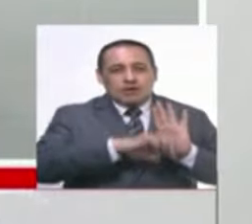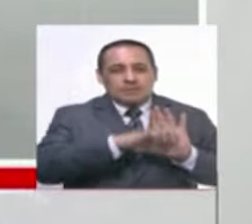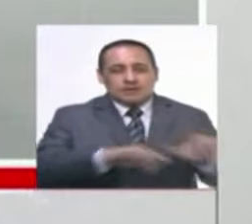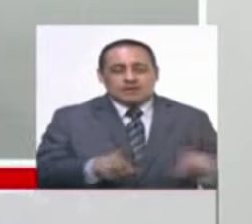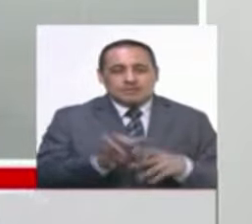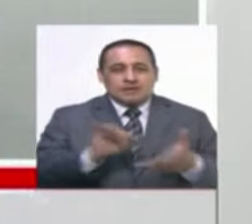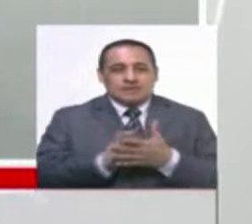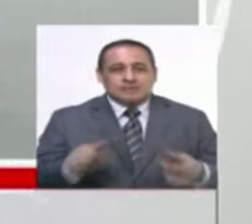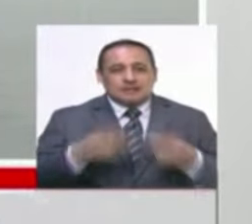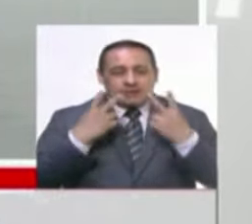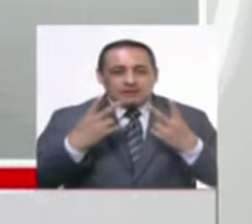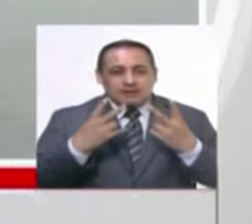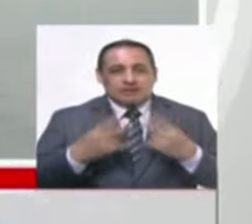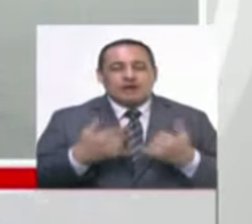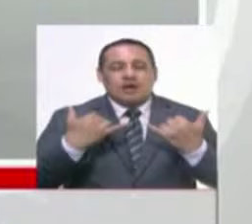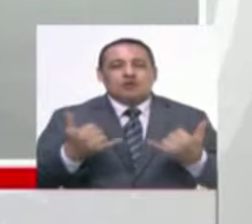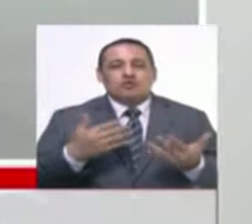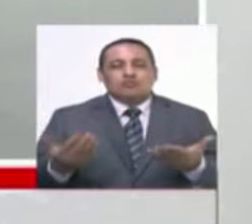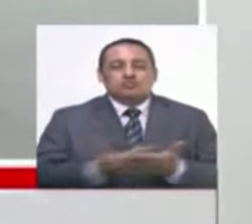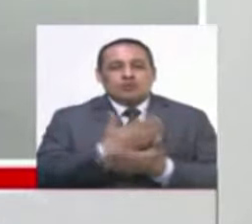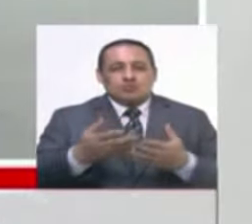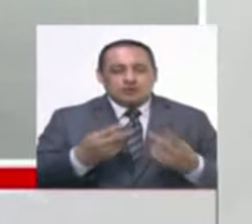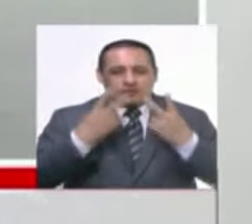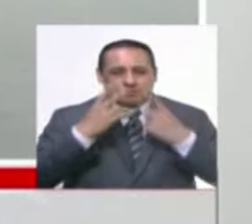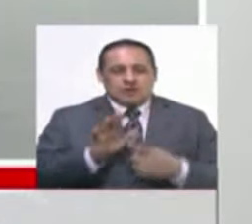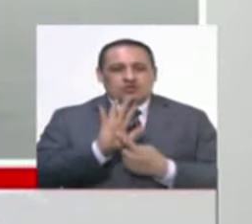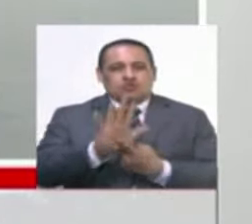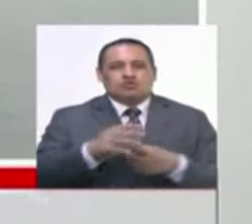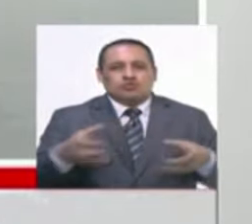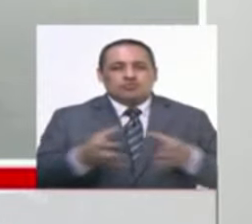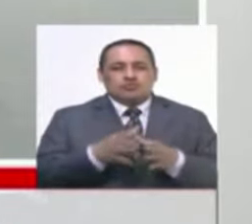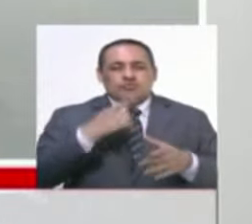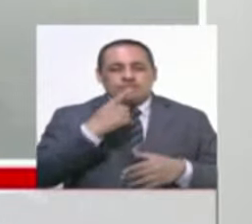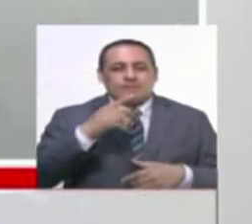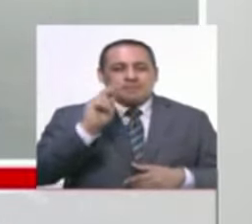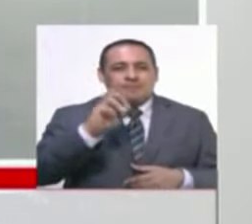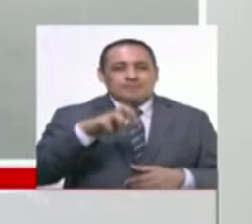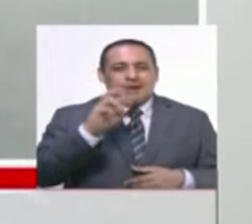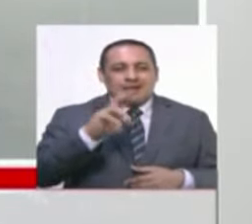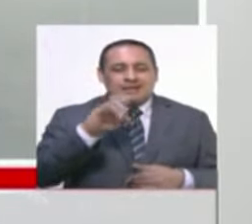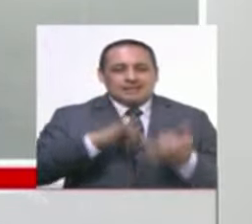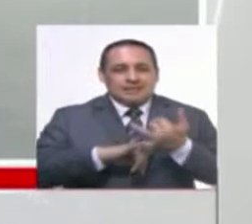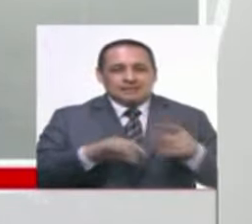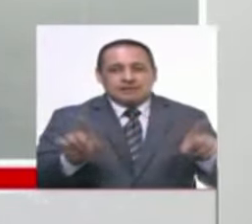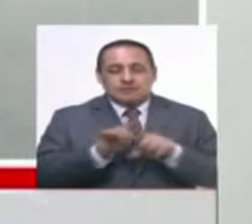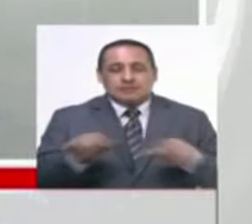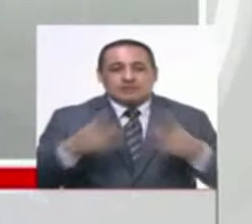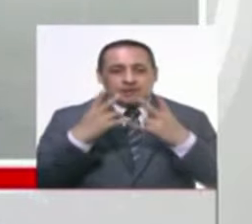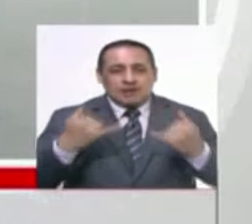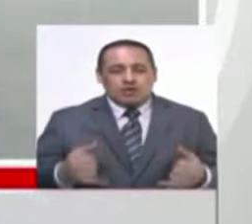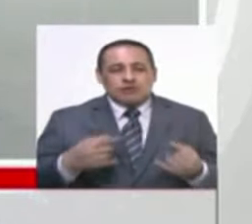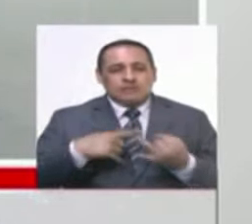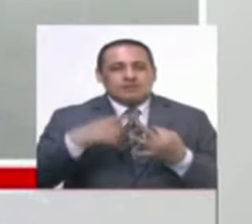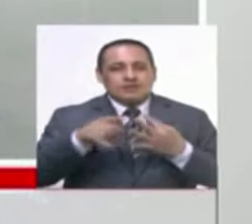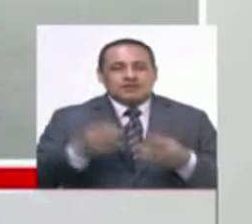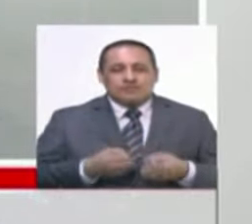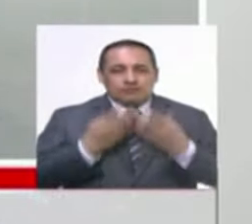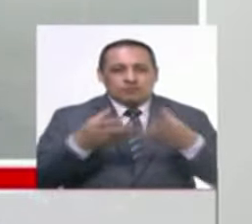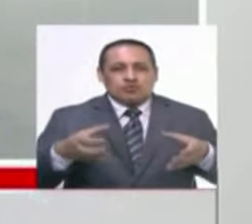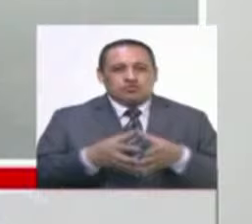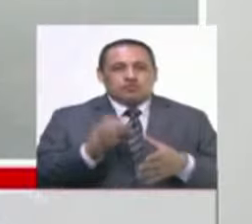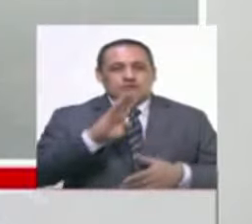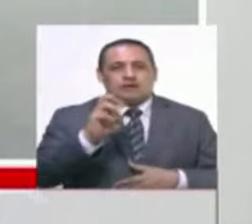que le saca un reportaje en contra a Auner Paredes, se lo saca, ahora le saca un reportaje a favor de Bruno